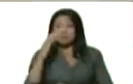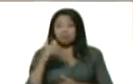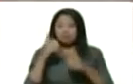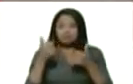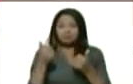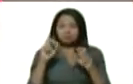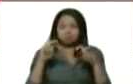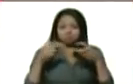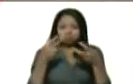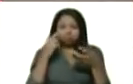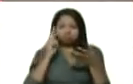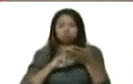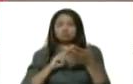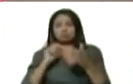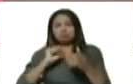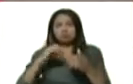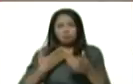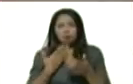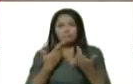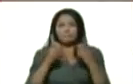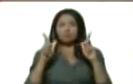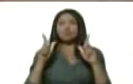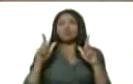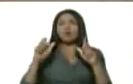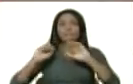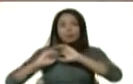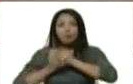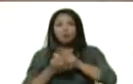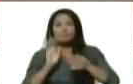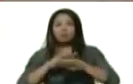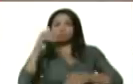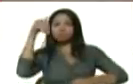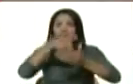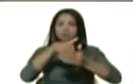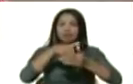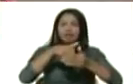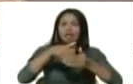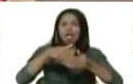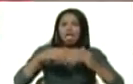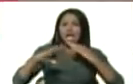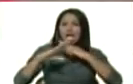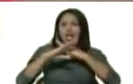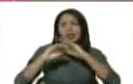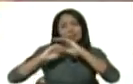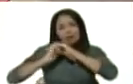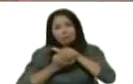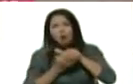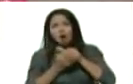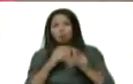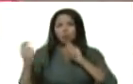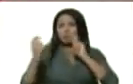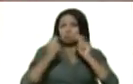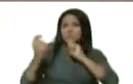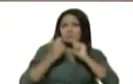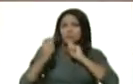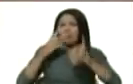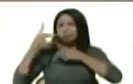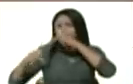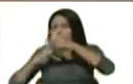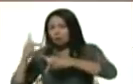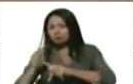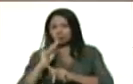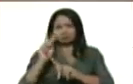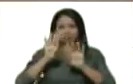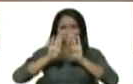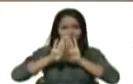haya rectificado parcialmente, porque el béisbol no se tiene que meter en las contradicciones entre los gobiernos, los partidos políticos y